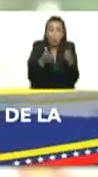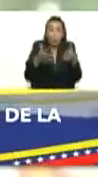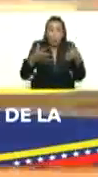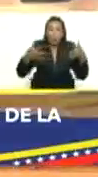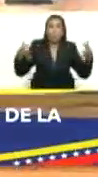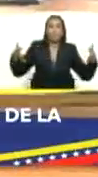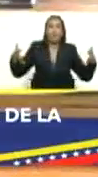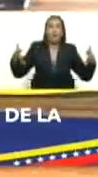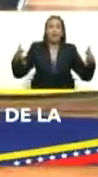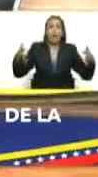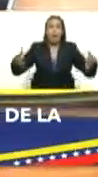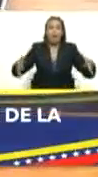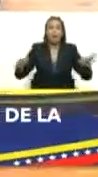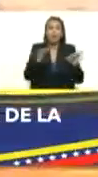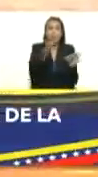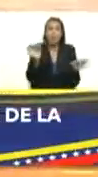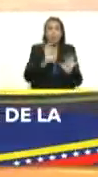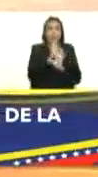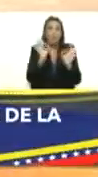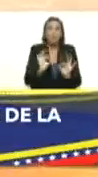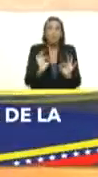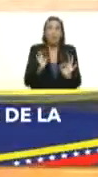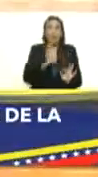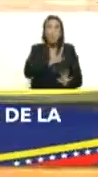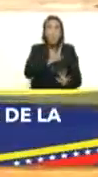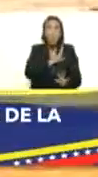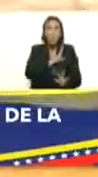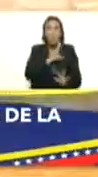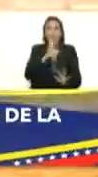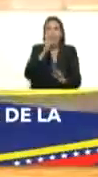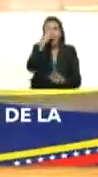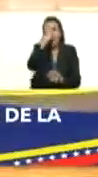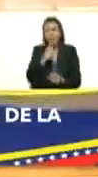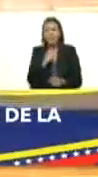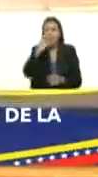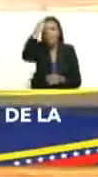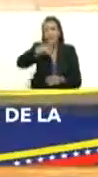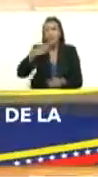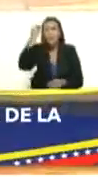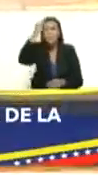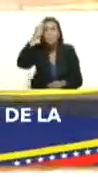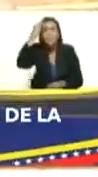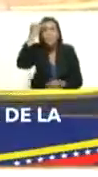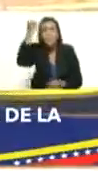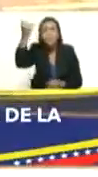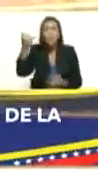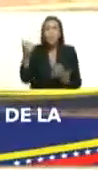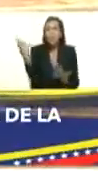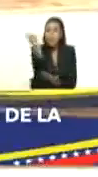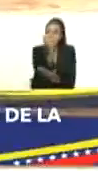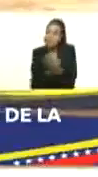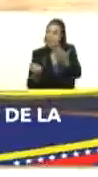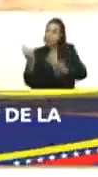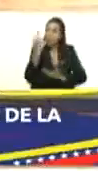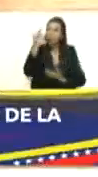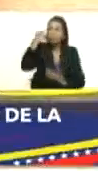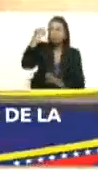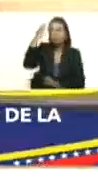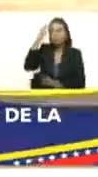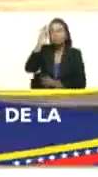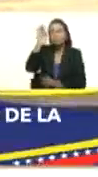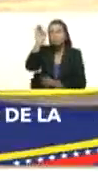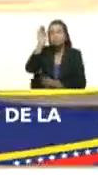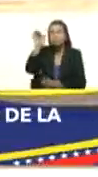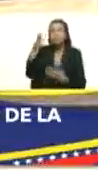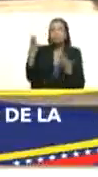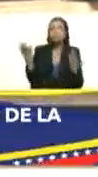propio Miranda. Esa es una parte de Miranda que casi no conocemos. No conocemos. Que fue un diseñador,